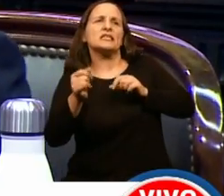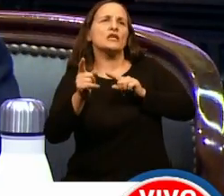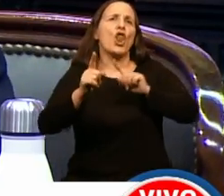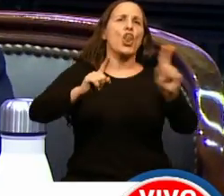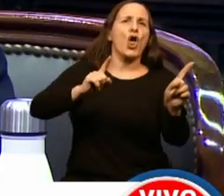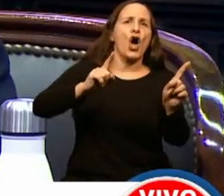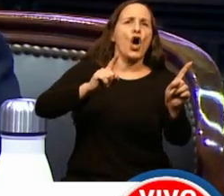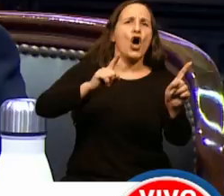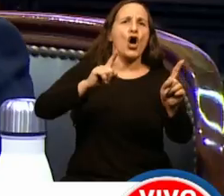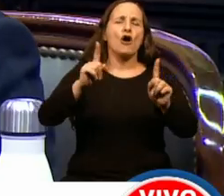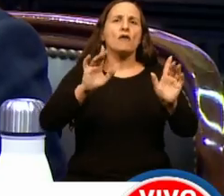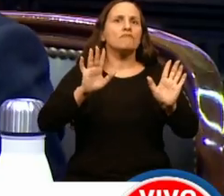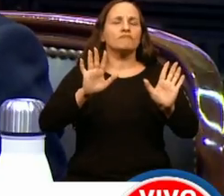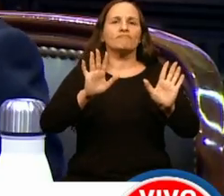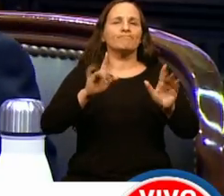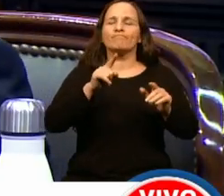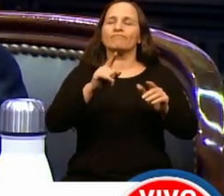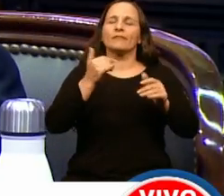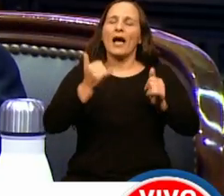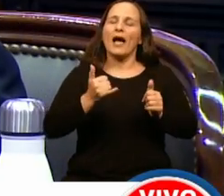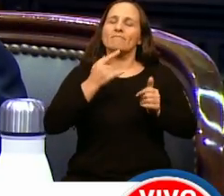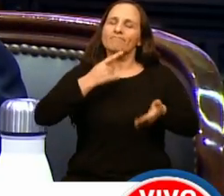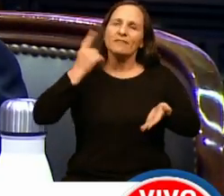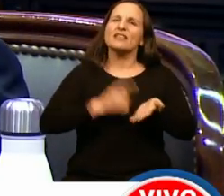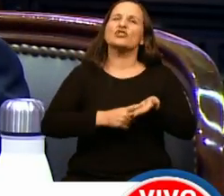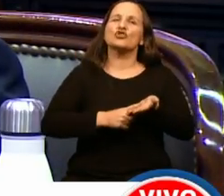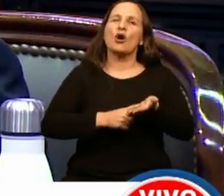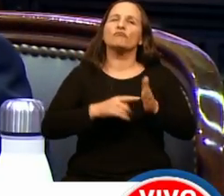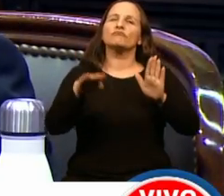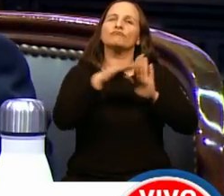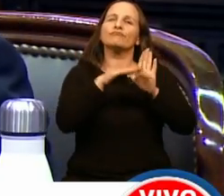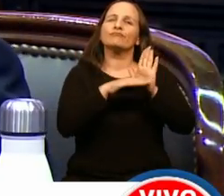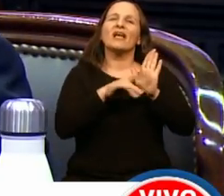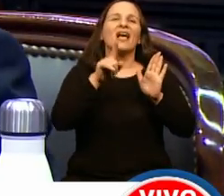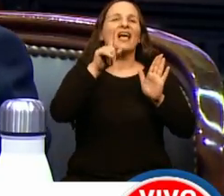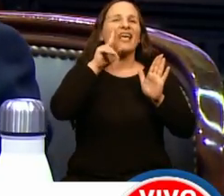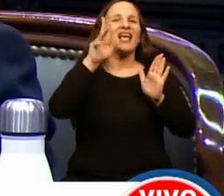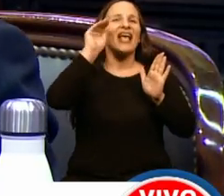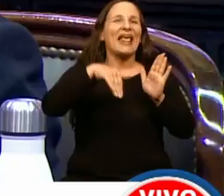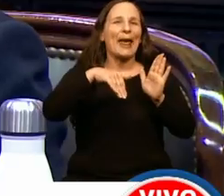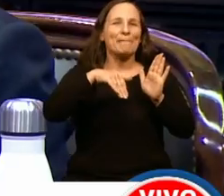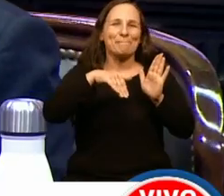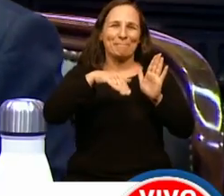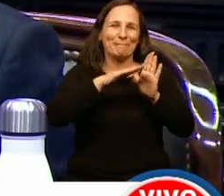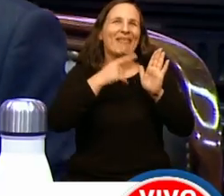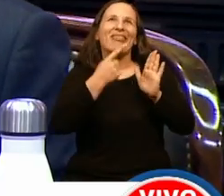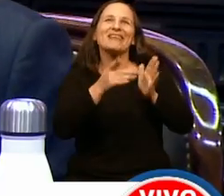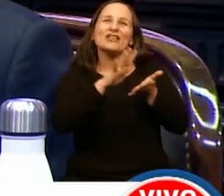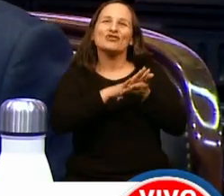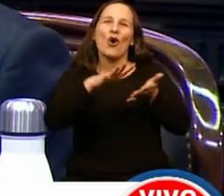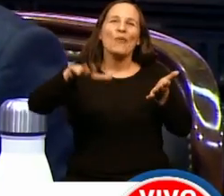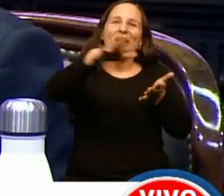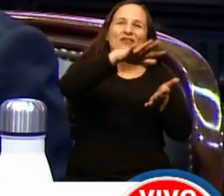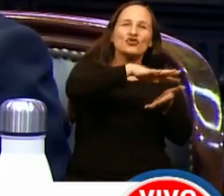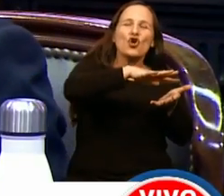ingresaban y otros no se eligió el criterio de las normas iram de las zonas bi o ambientales y se dijo todas las